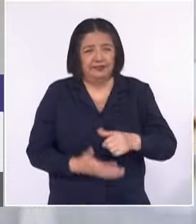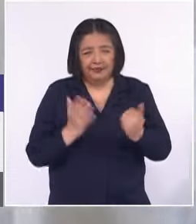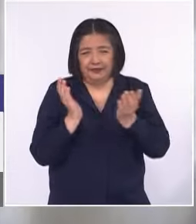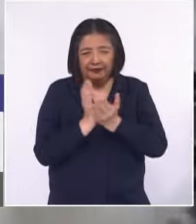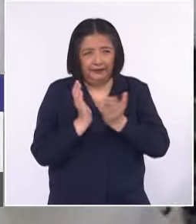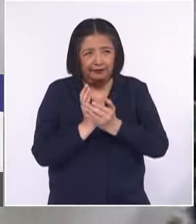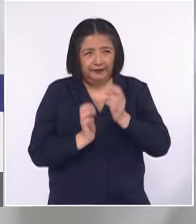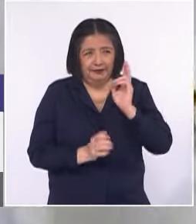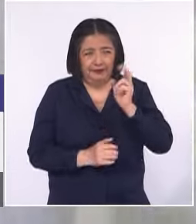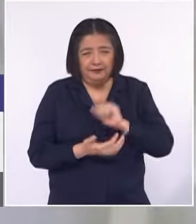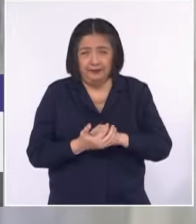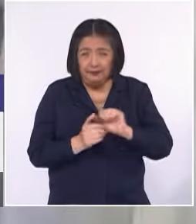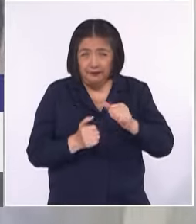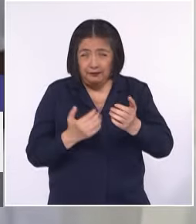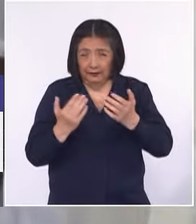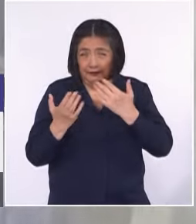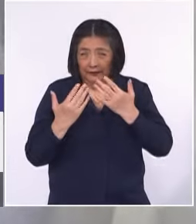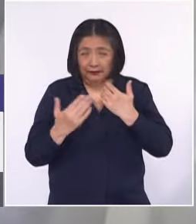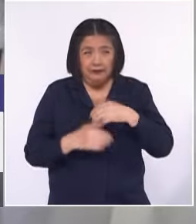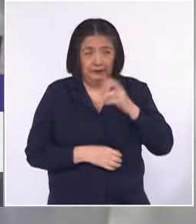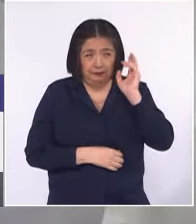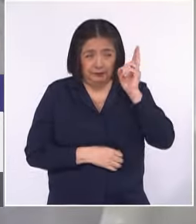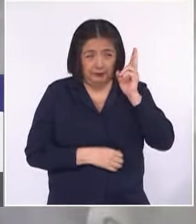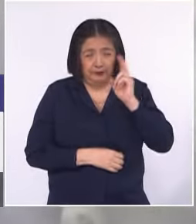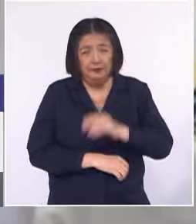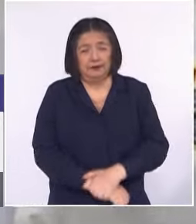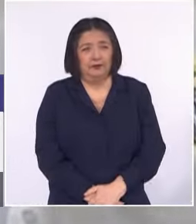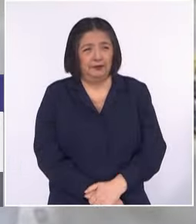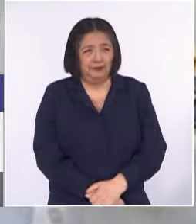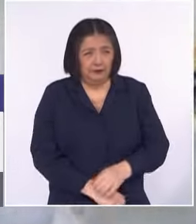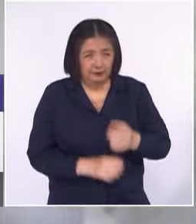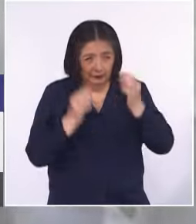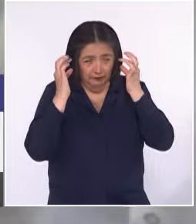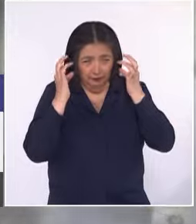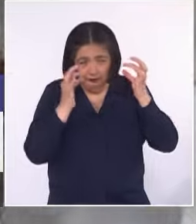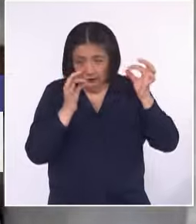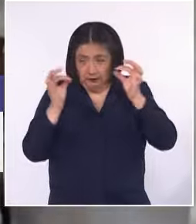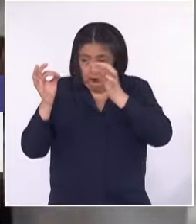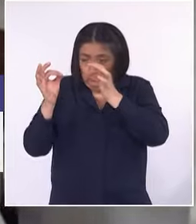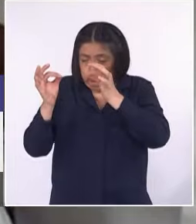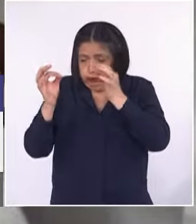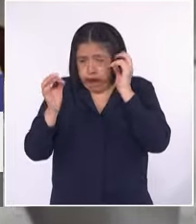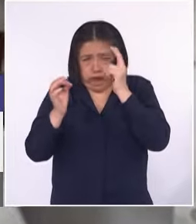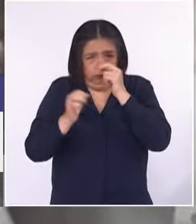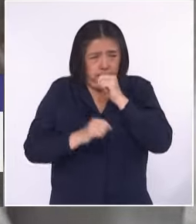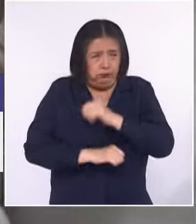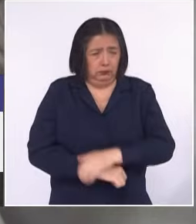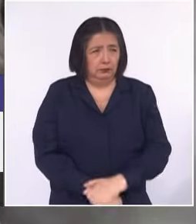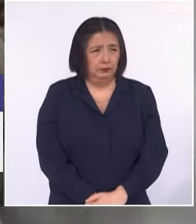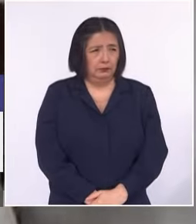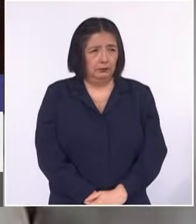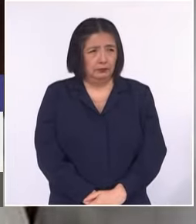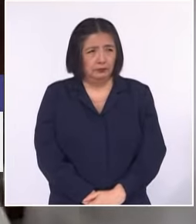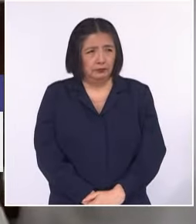los profesores. A ver, vamos a hablar con el profesor Fernando, si nos puedes pasar, le puedes pasar los audífonos. Hola.